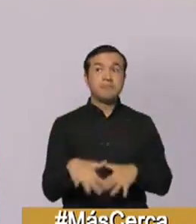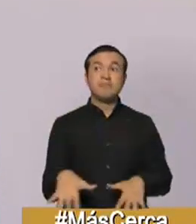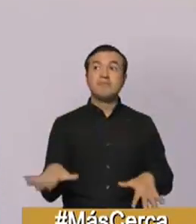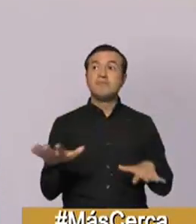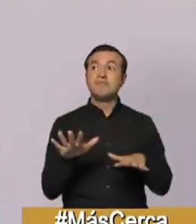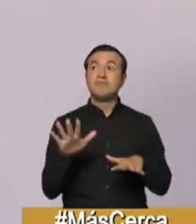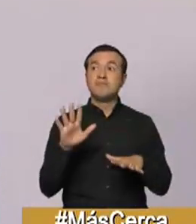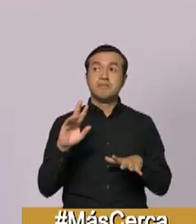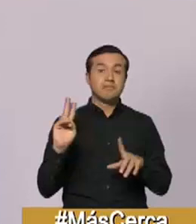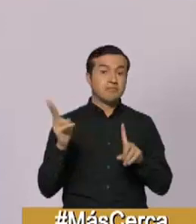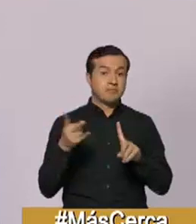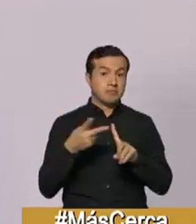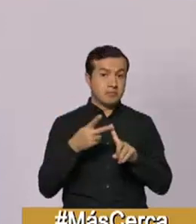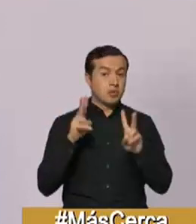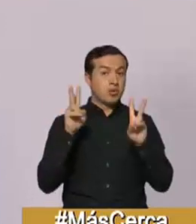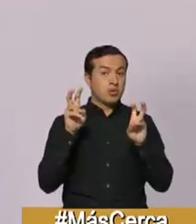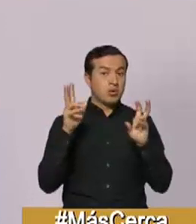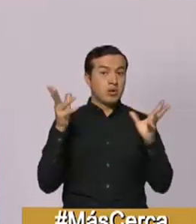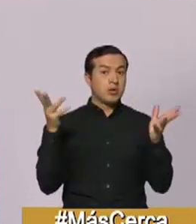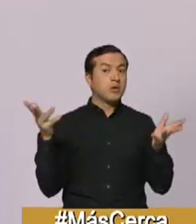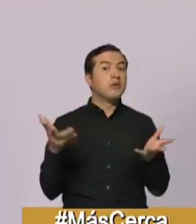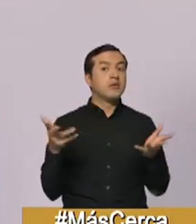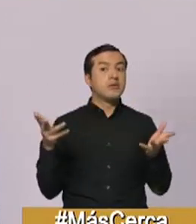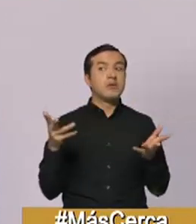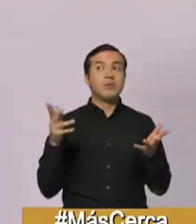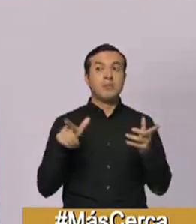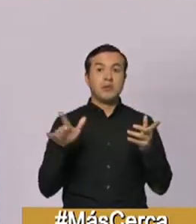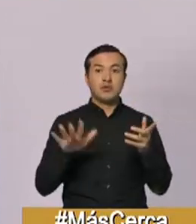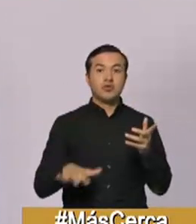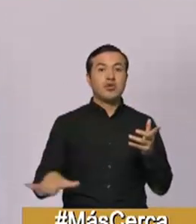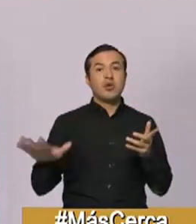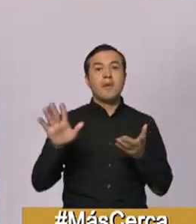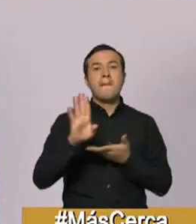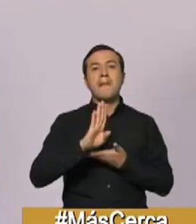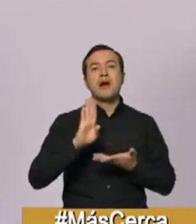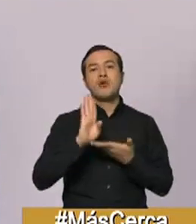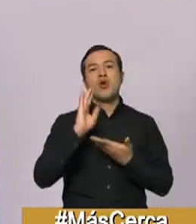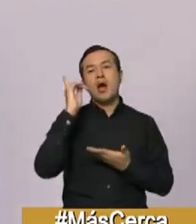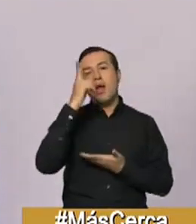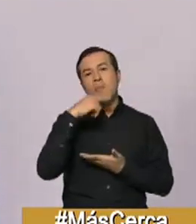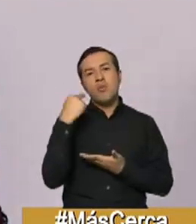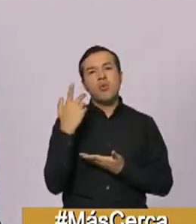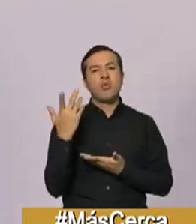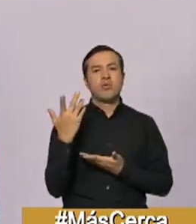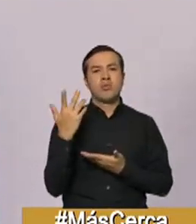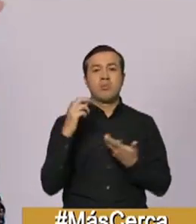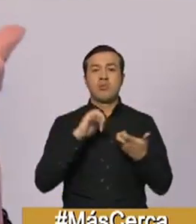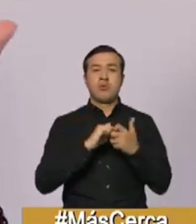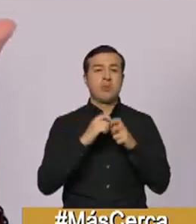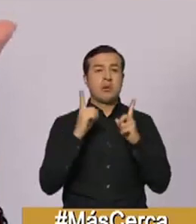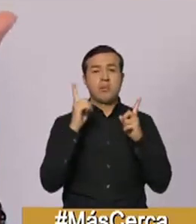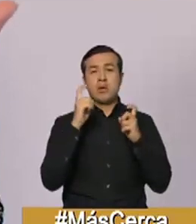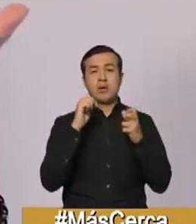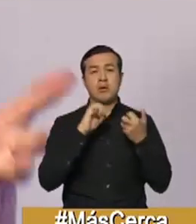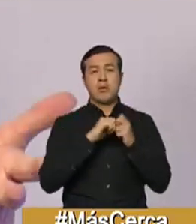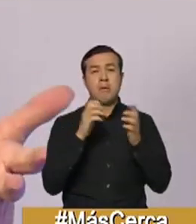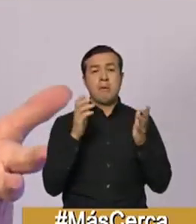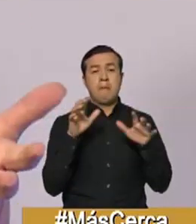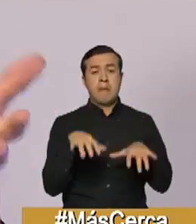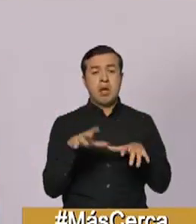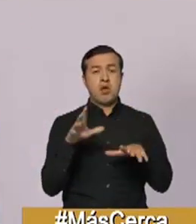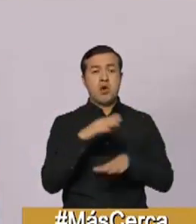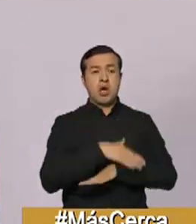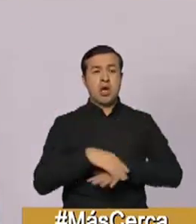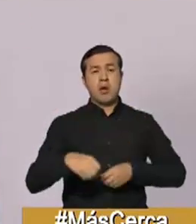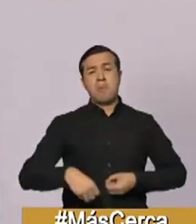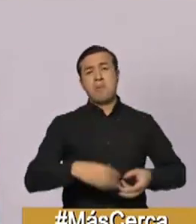nuestro siguiente tema y es sobre los vecinos de Carapungo que buscan aplacar el problema del abandono de los perros callejeros. Es